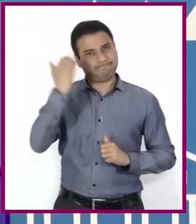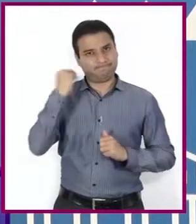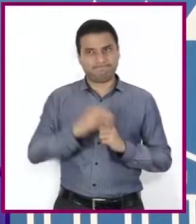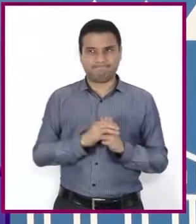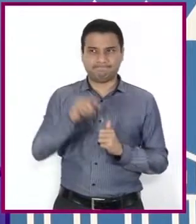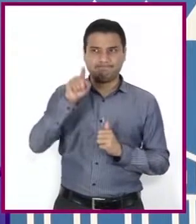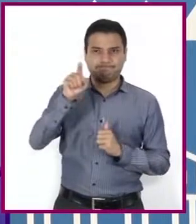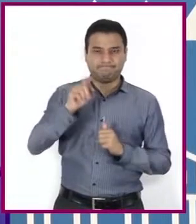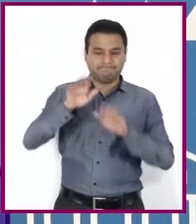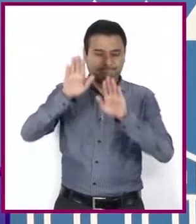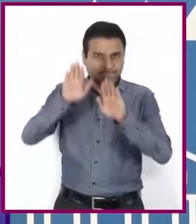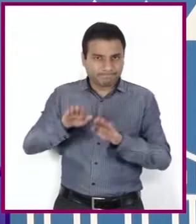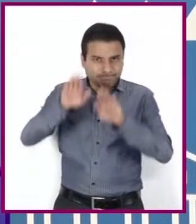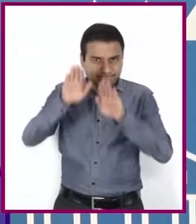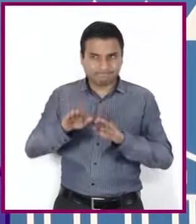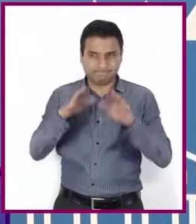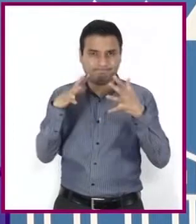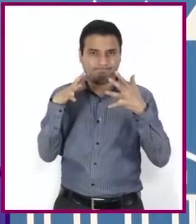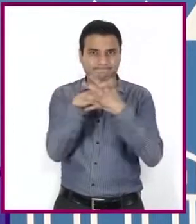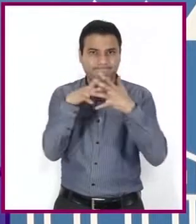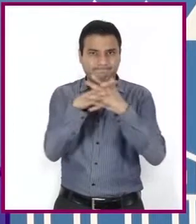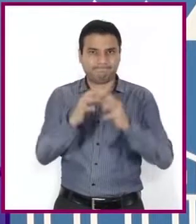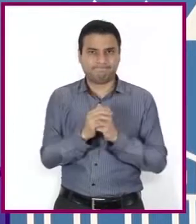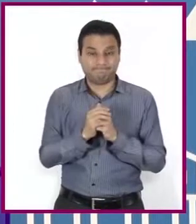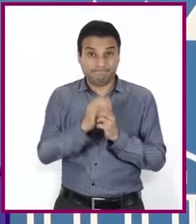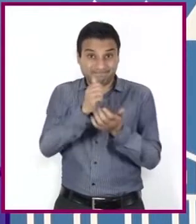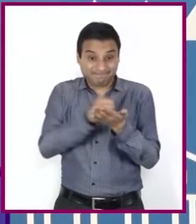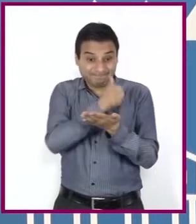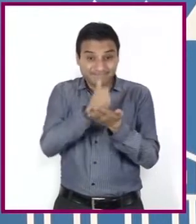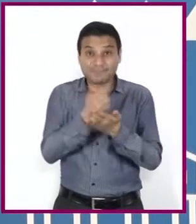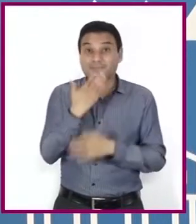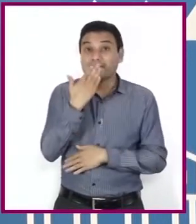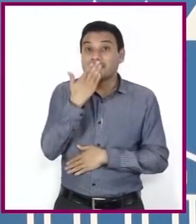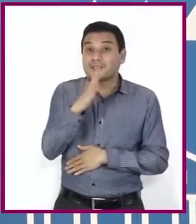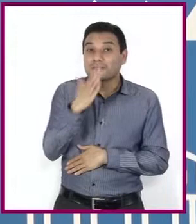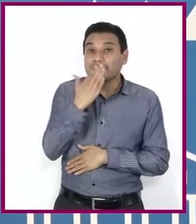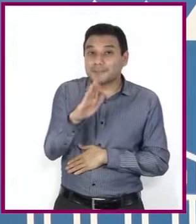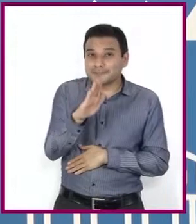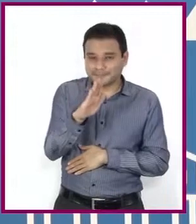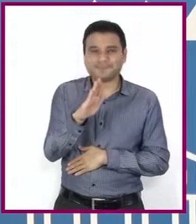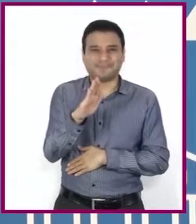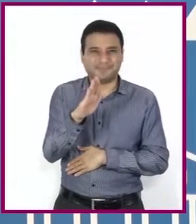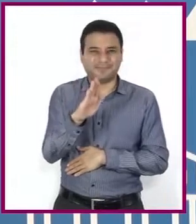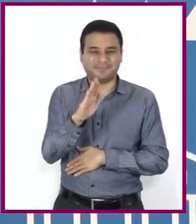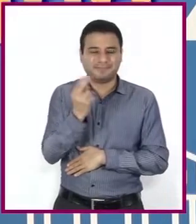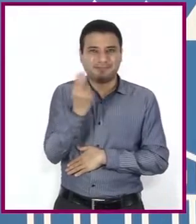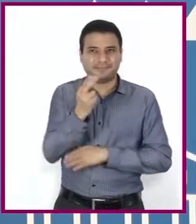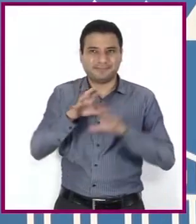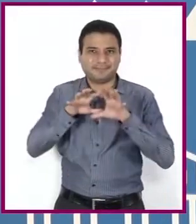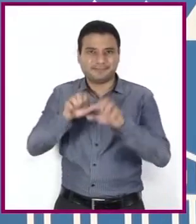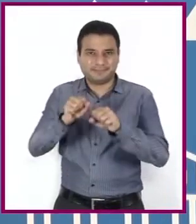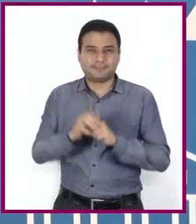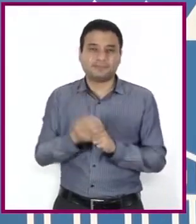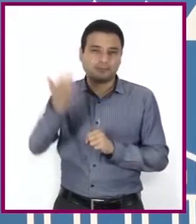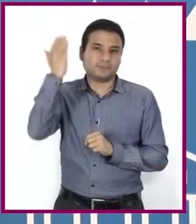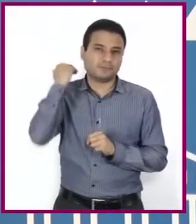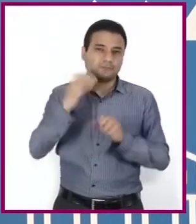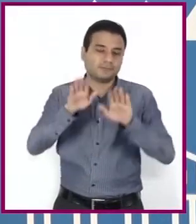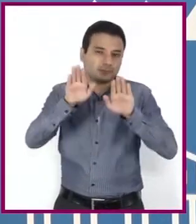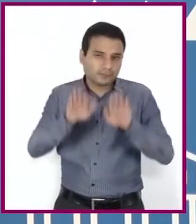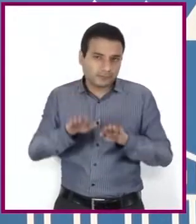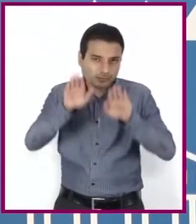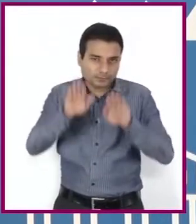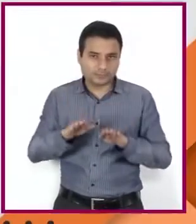los musulmanes para recuperar la ciudad donde Jesús había muerto, Jerusalén, que había sido conquistada por los musulmanes